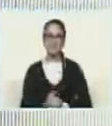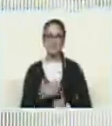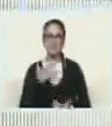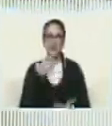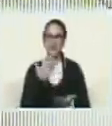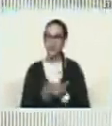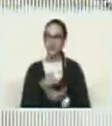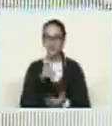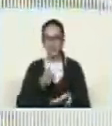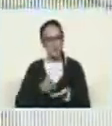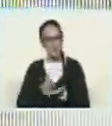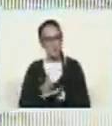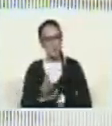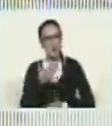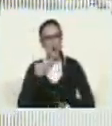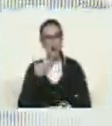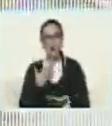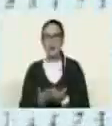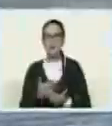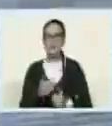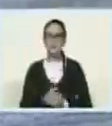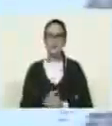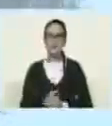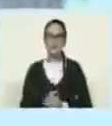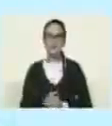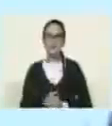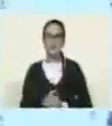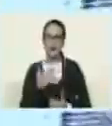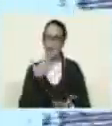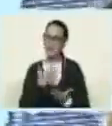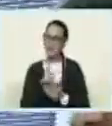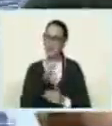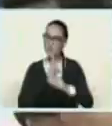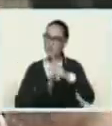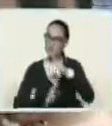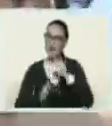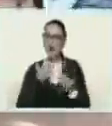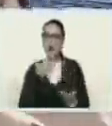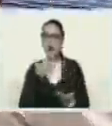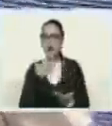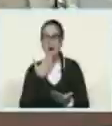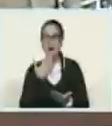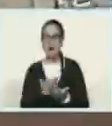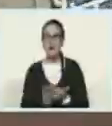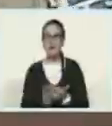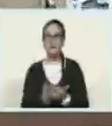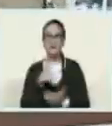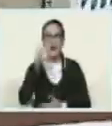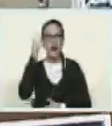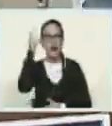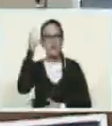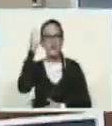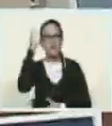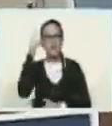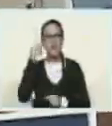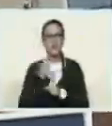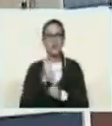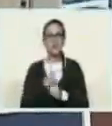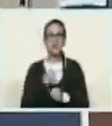Gracias por su lealtad. Gracias por su humildad. Gracias por su capacidad de